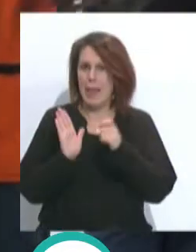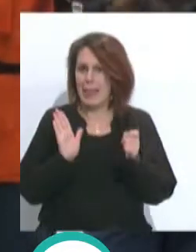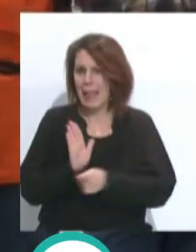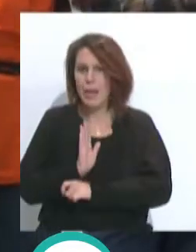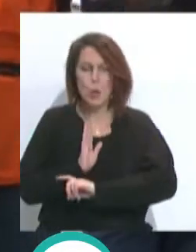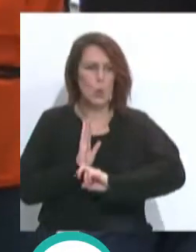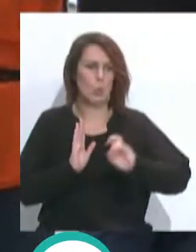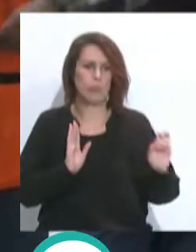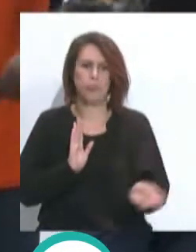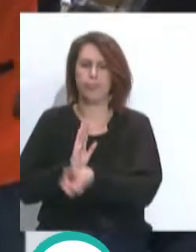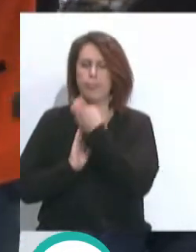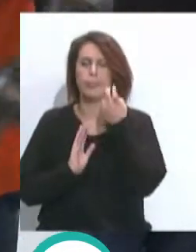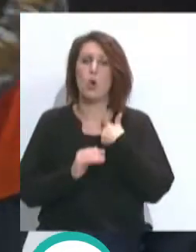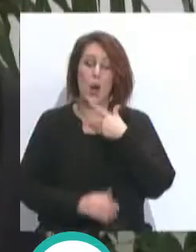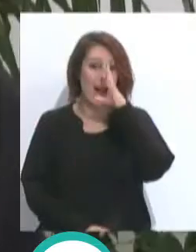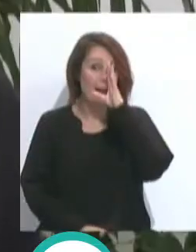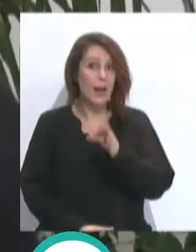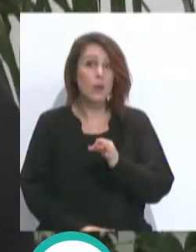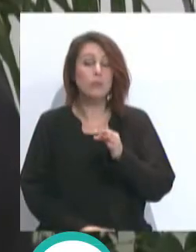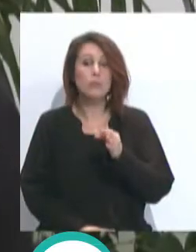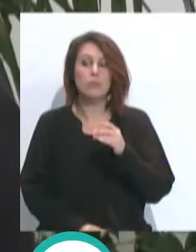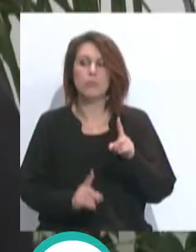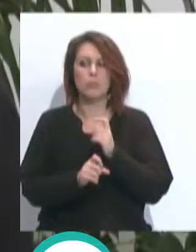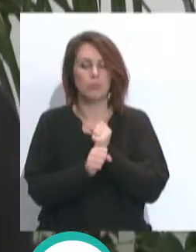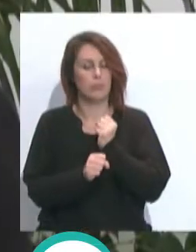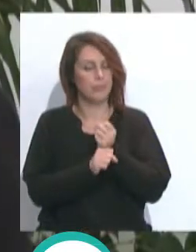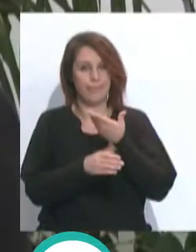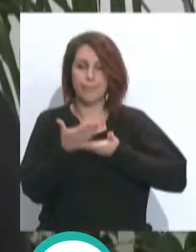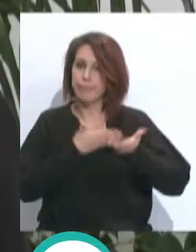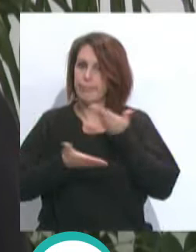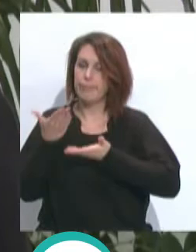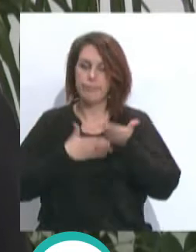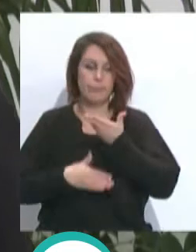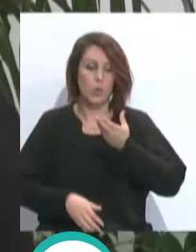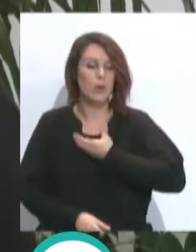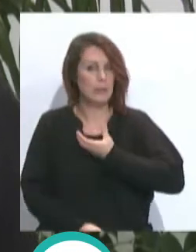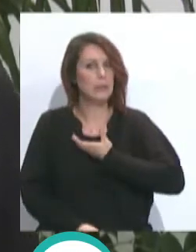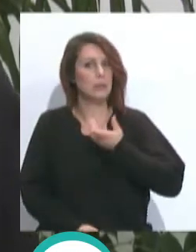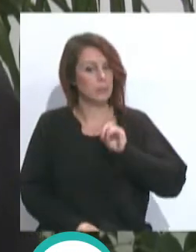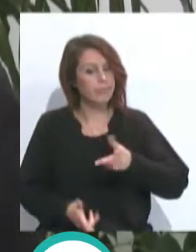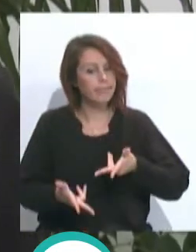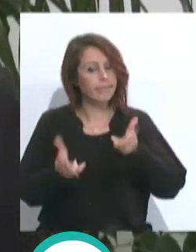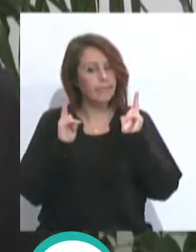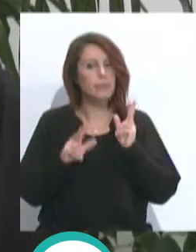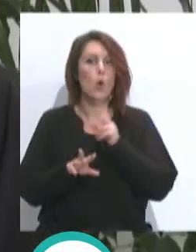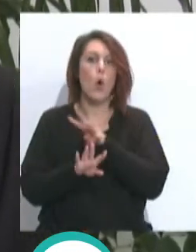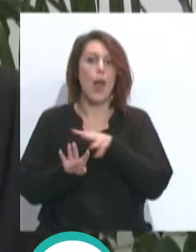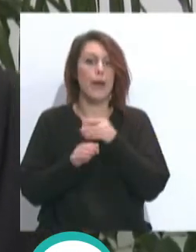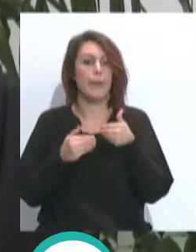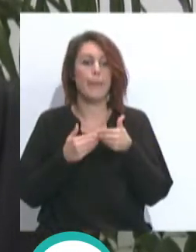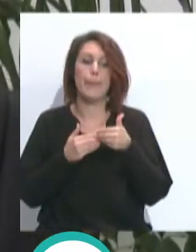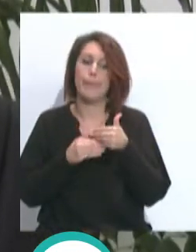romanceros. Creo que ha sido un trabajo de todos, el propio ayuntamiento permitiendo la ampliación del